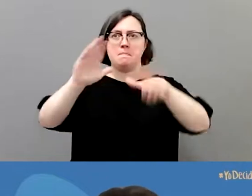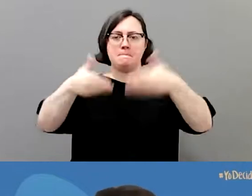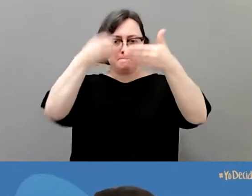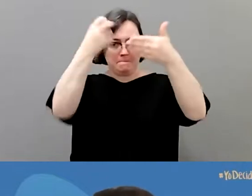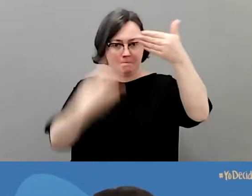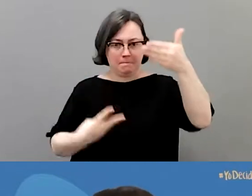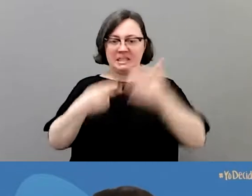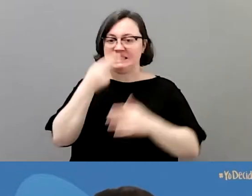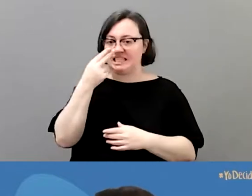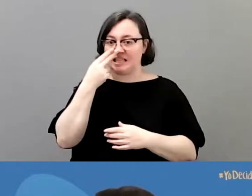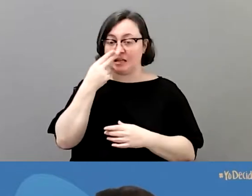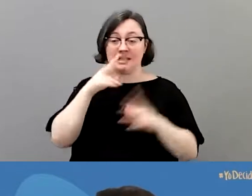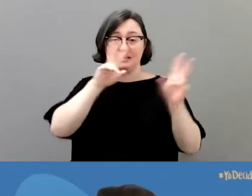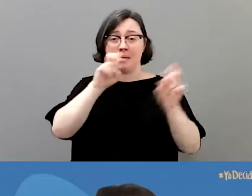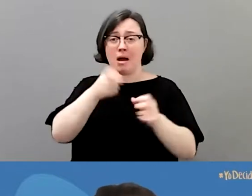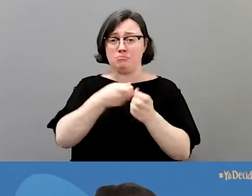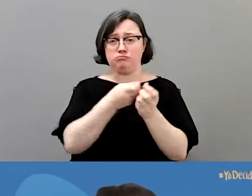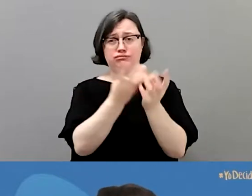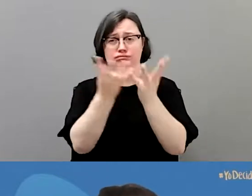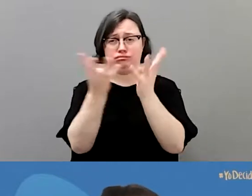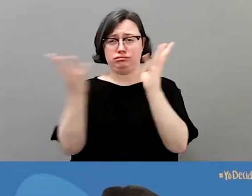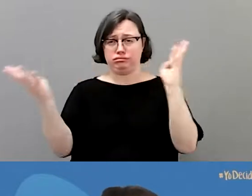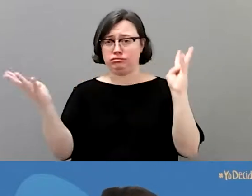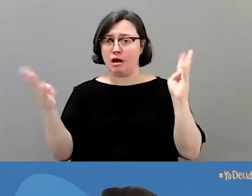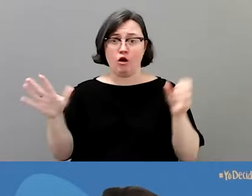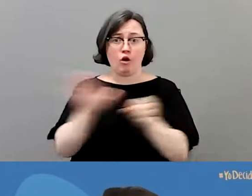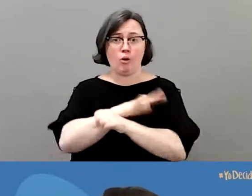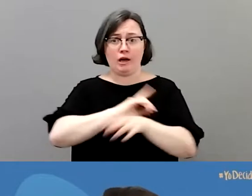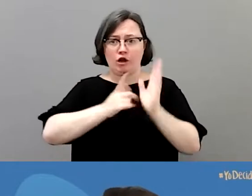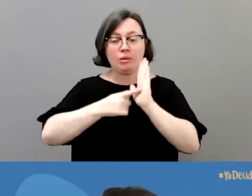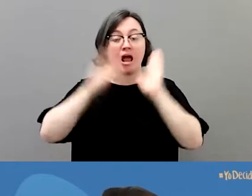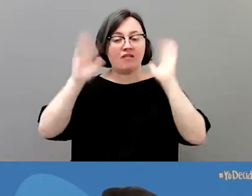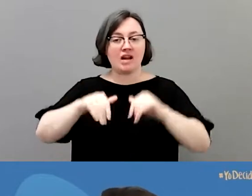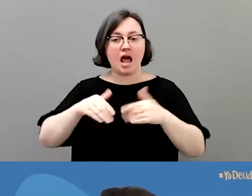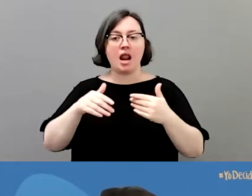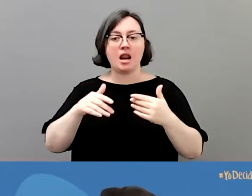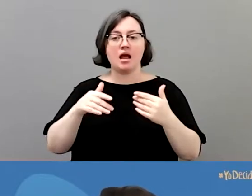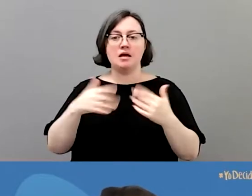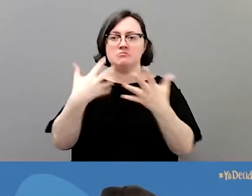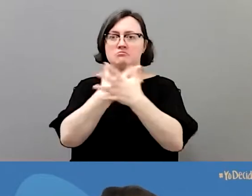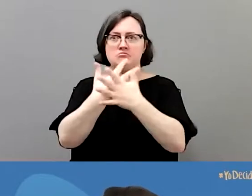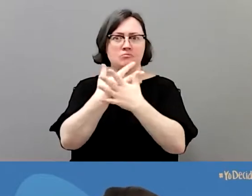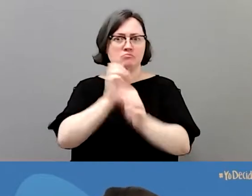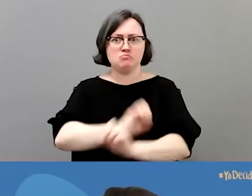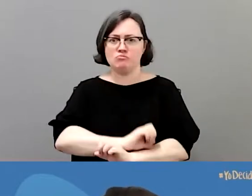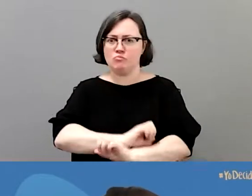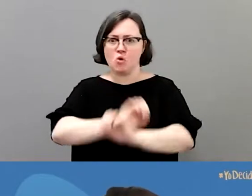Además un tema tan amplio y que tanto abarca y que lo has nos lo has trasladado